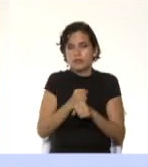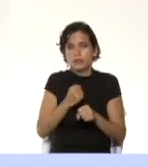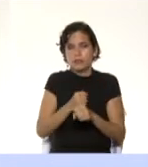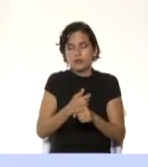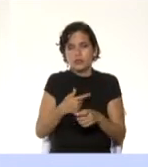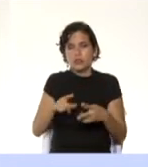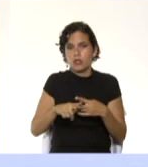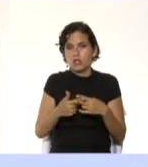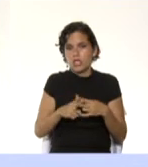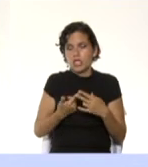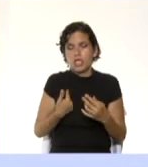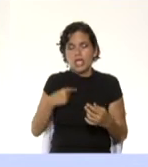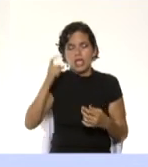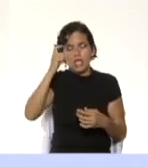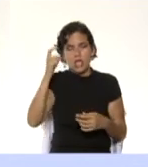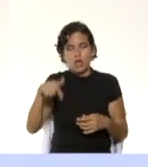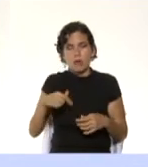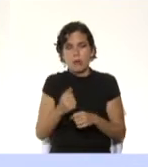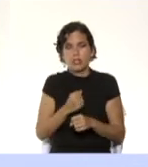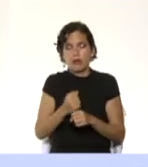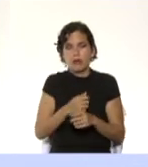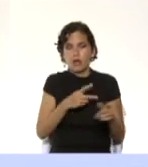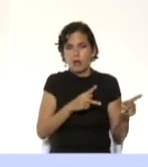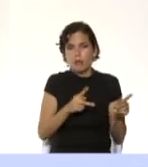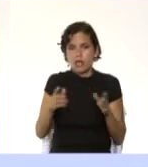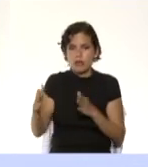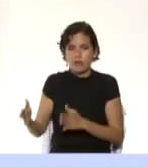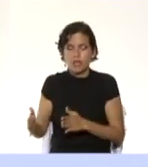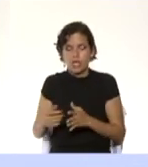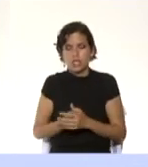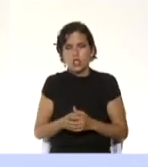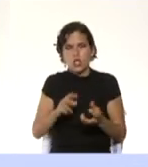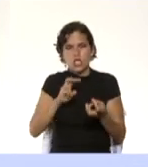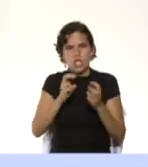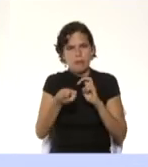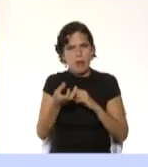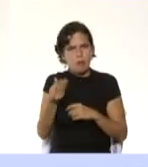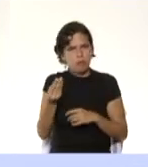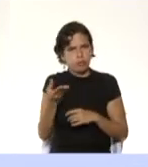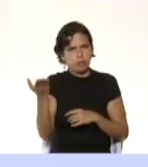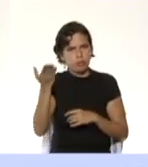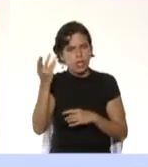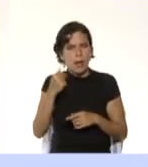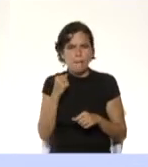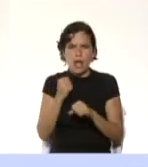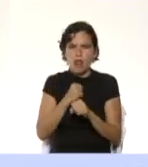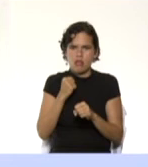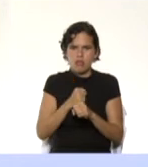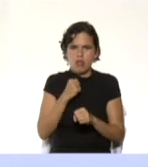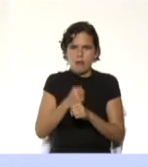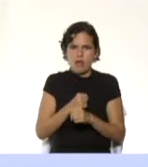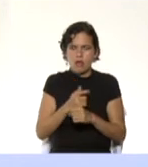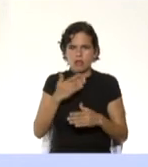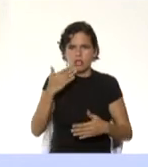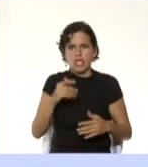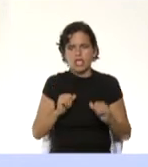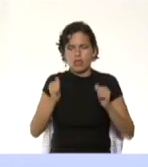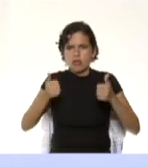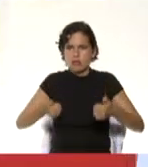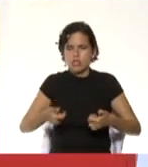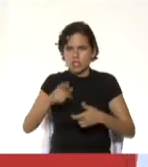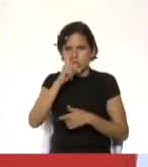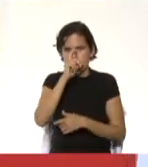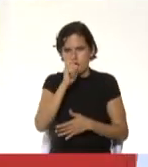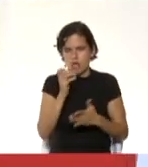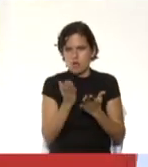de hoy vamos a trabajar con la planificación, tema muy oportuno para trabajar durante este inicio de